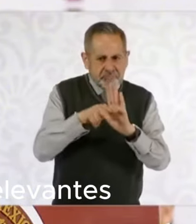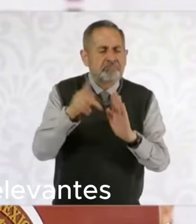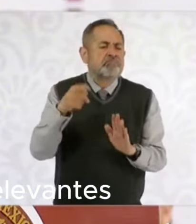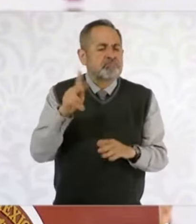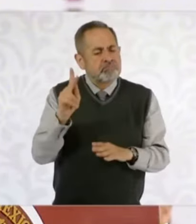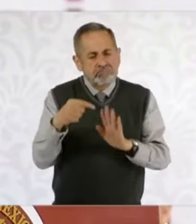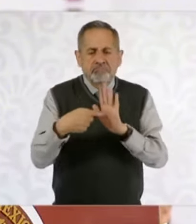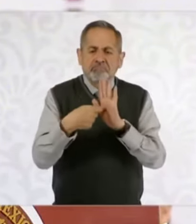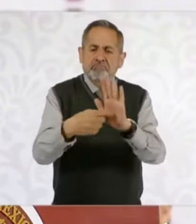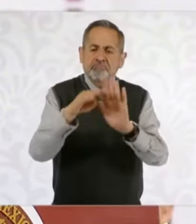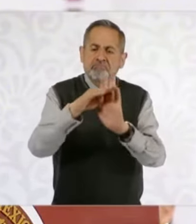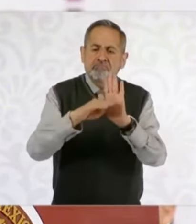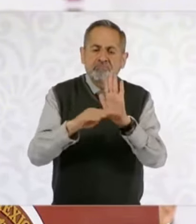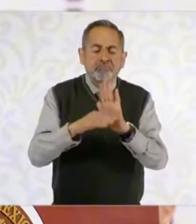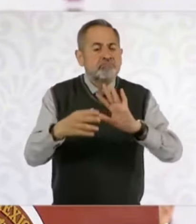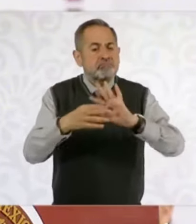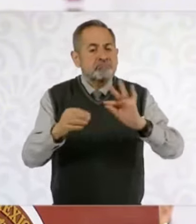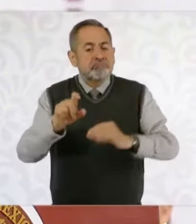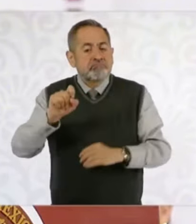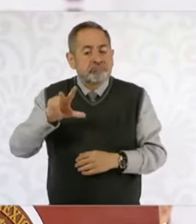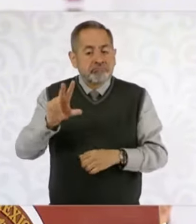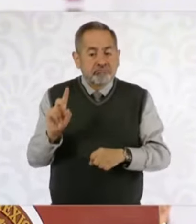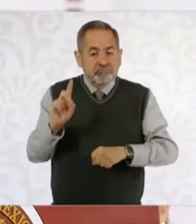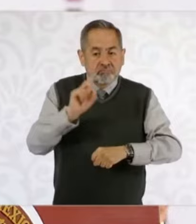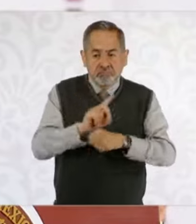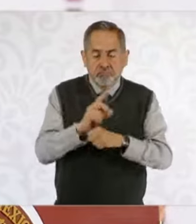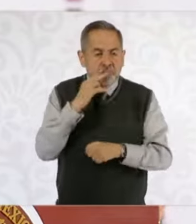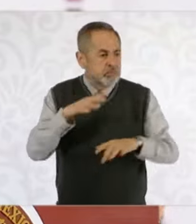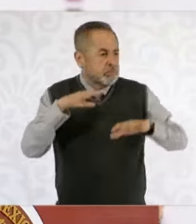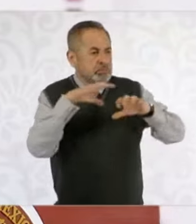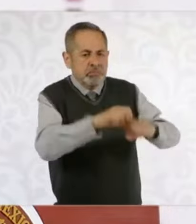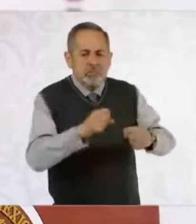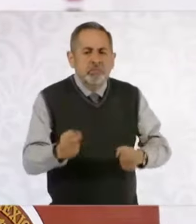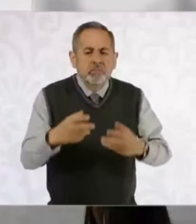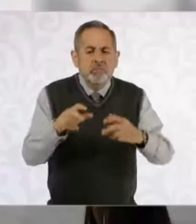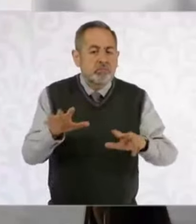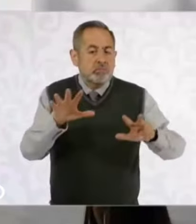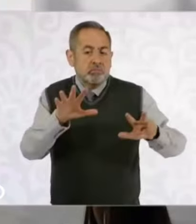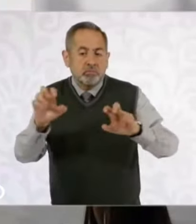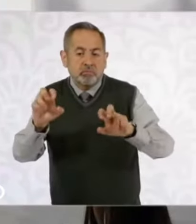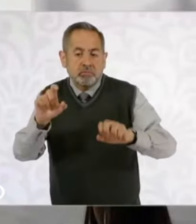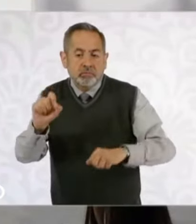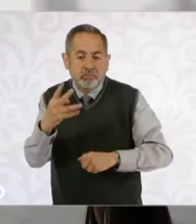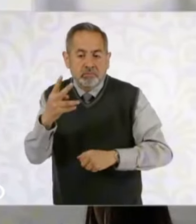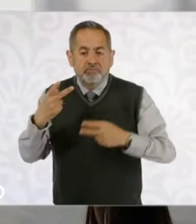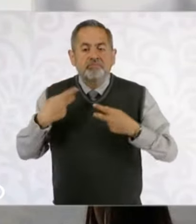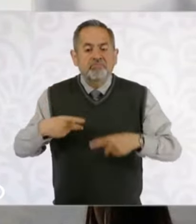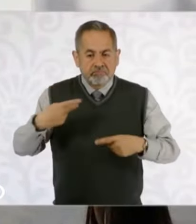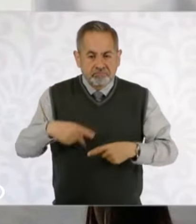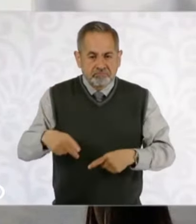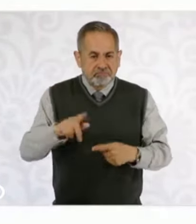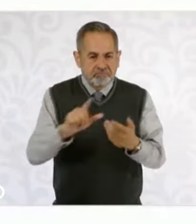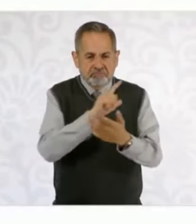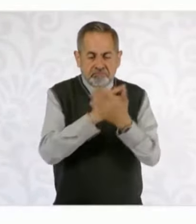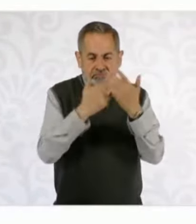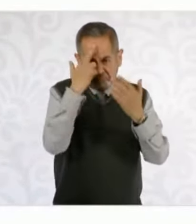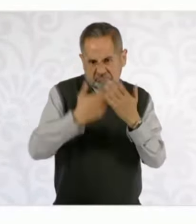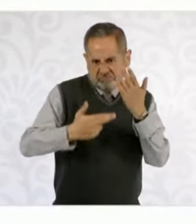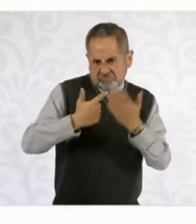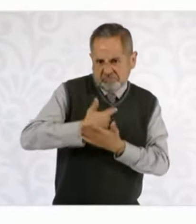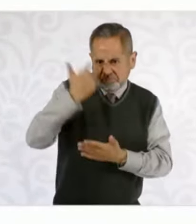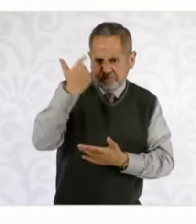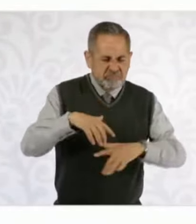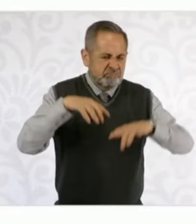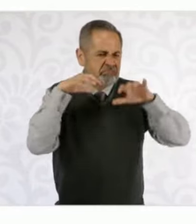asuntos relevantes. En estos 28 días han sido detenidas 824 personas por delitos de alto impacto.